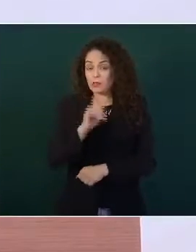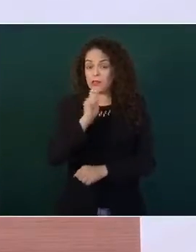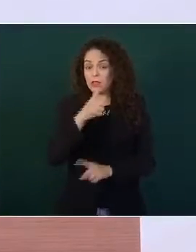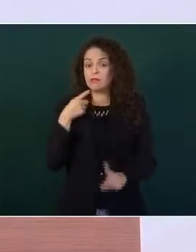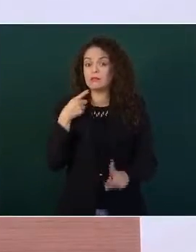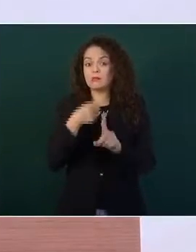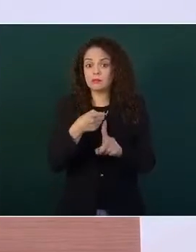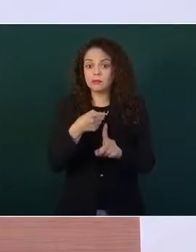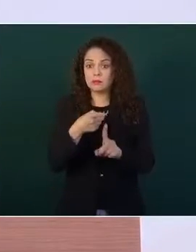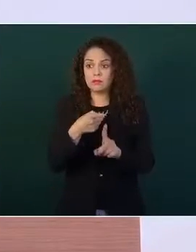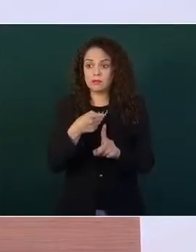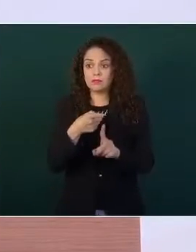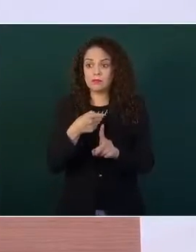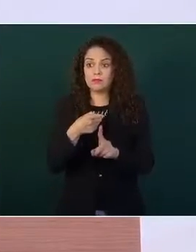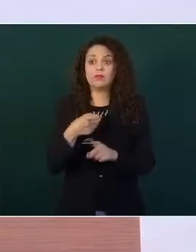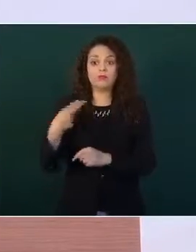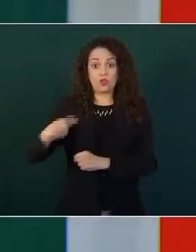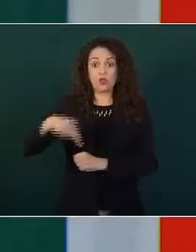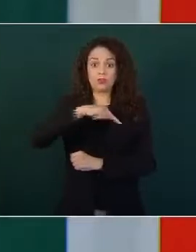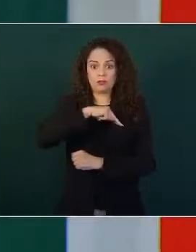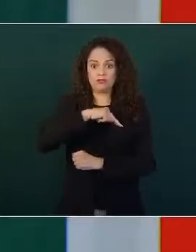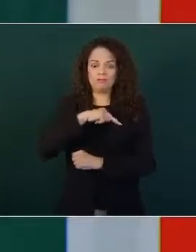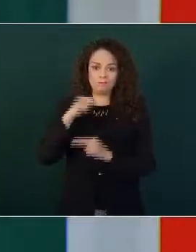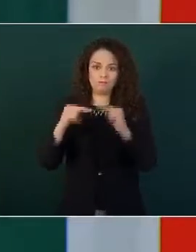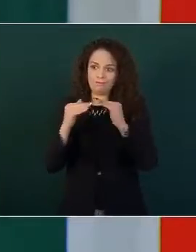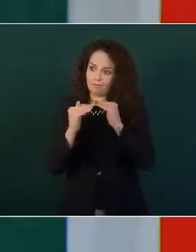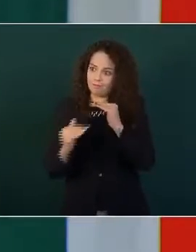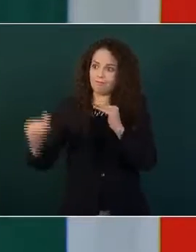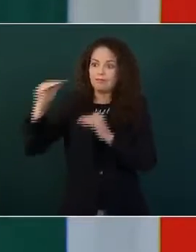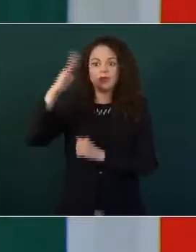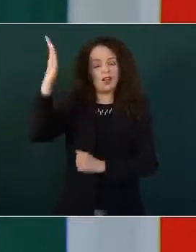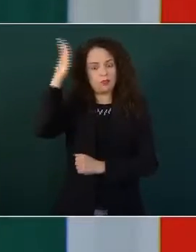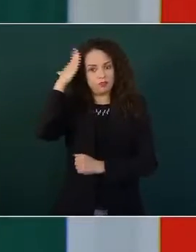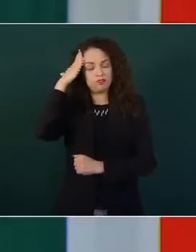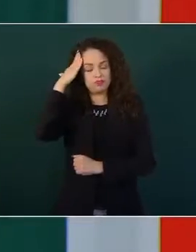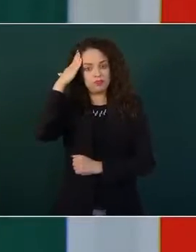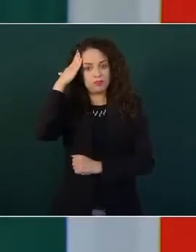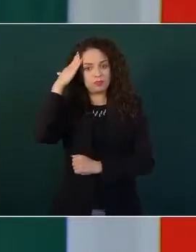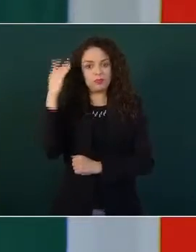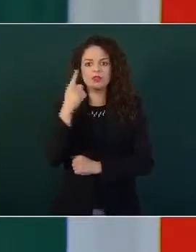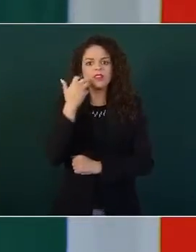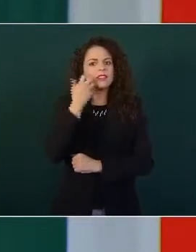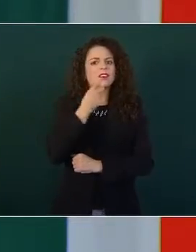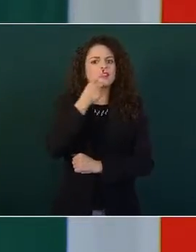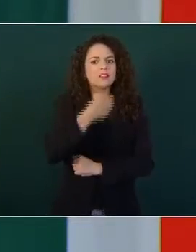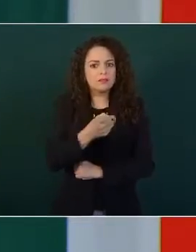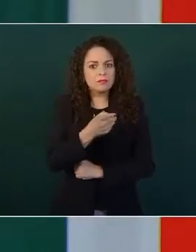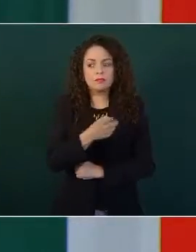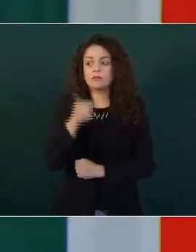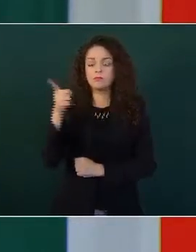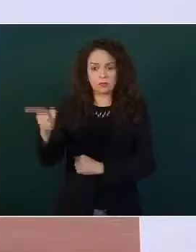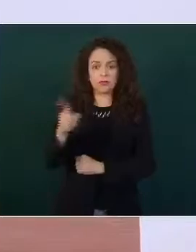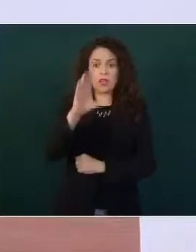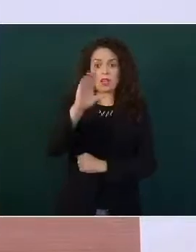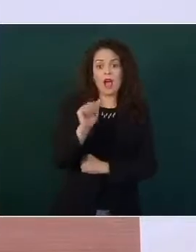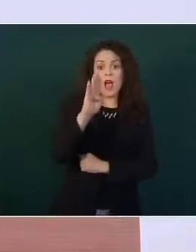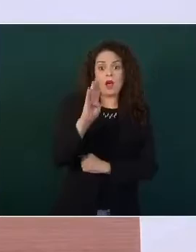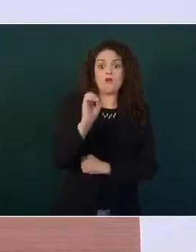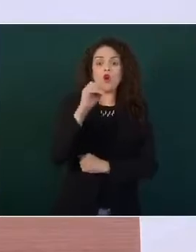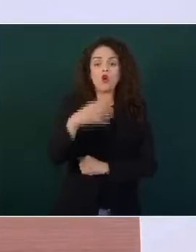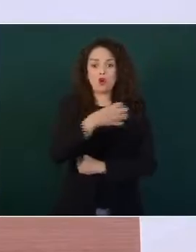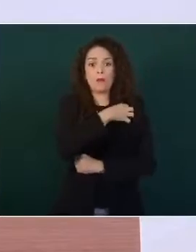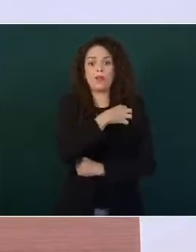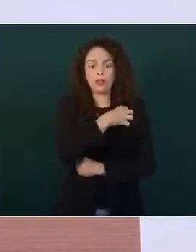de quienes ejercemos el mando, es decir, desde el cabo comandante de escuadra hasta